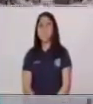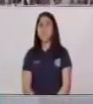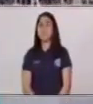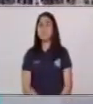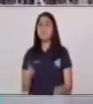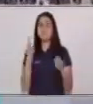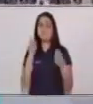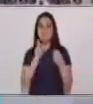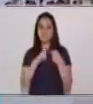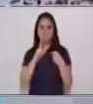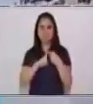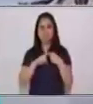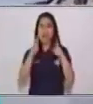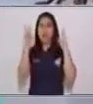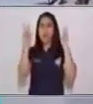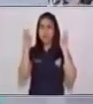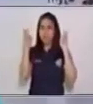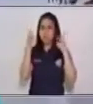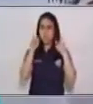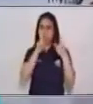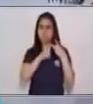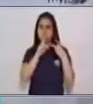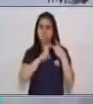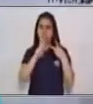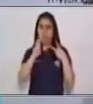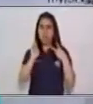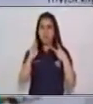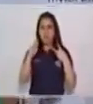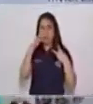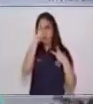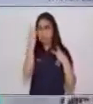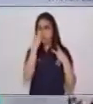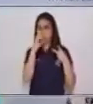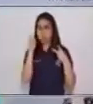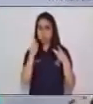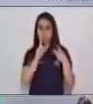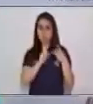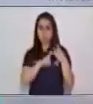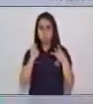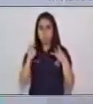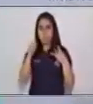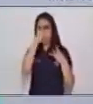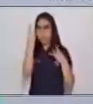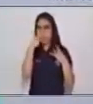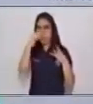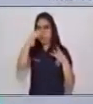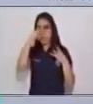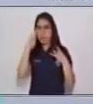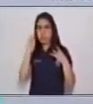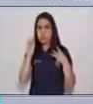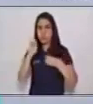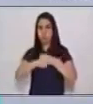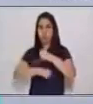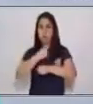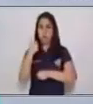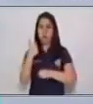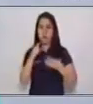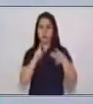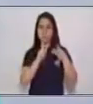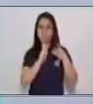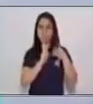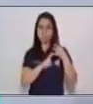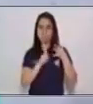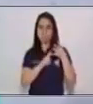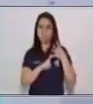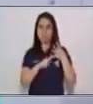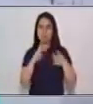título, verso, estrofa, rima y autor. Estas son las partes principales. Si tú